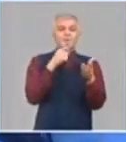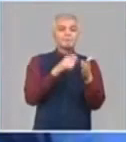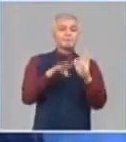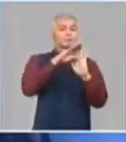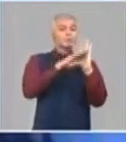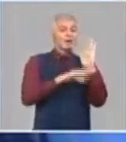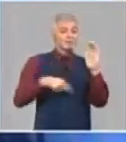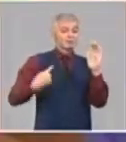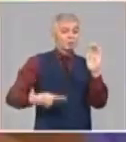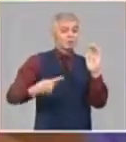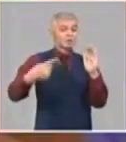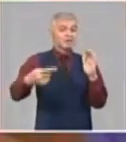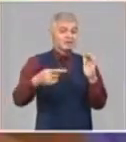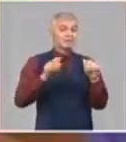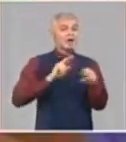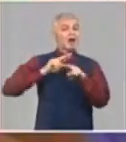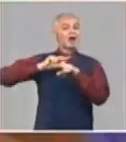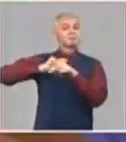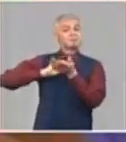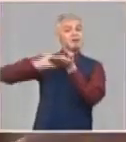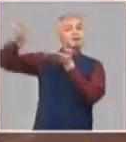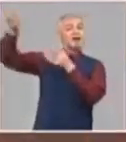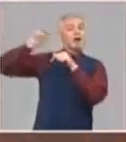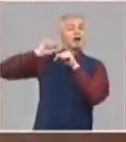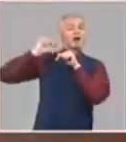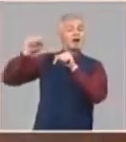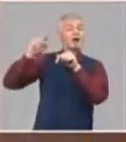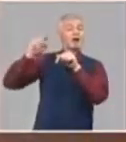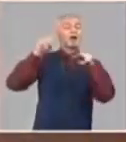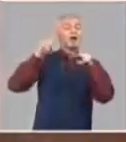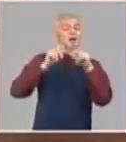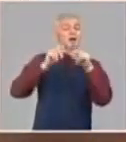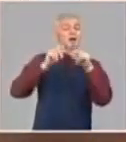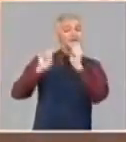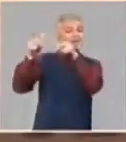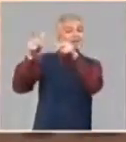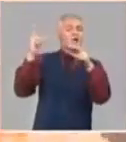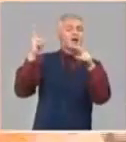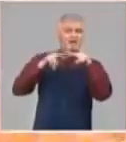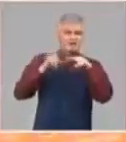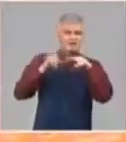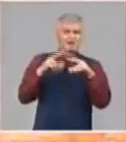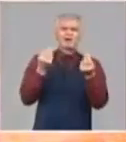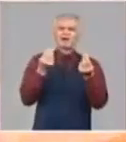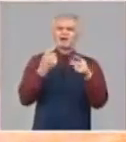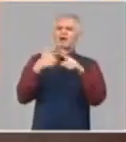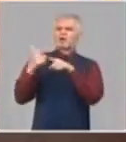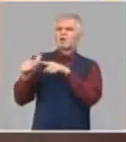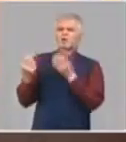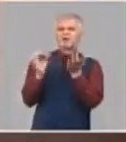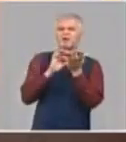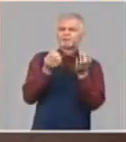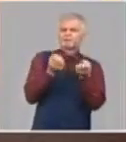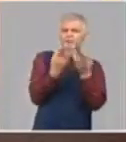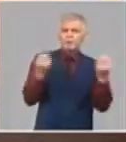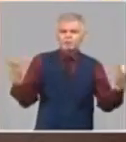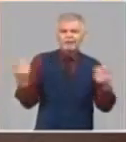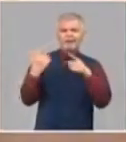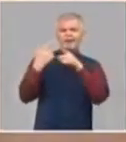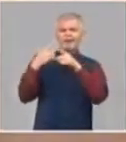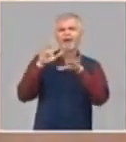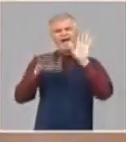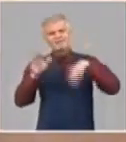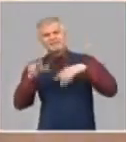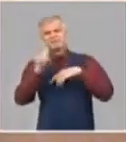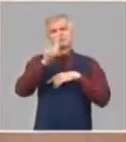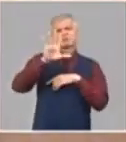capital de nunca menos de 120 toneladas de vianda, grano, fruta y hortaliza. Tenemos días que nos pasamos de 150,